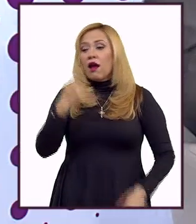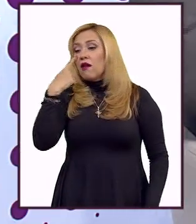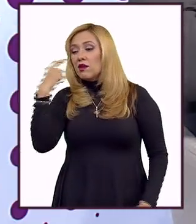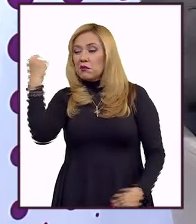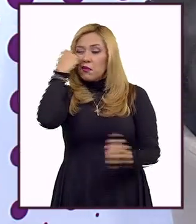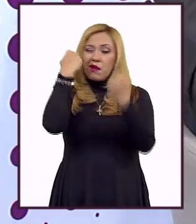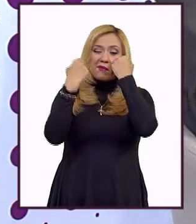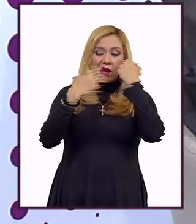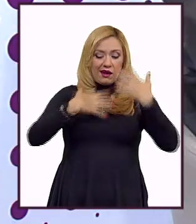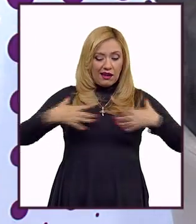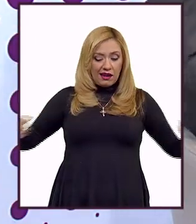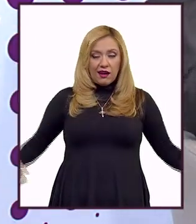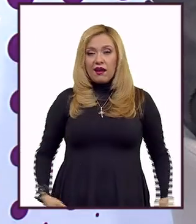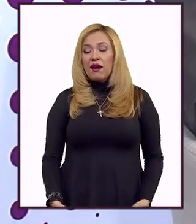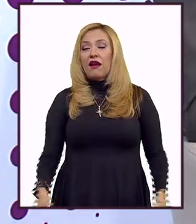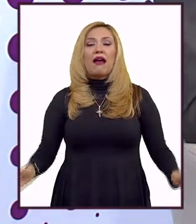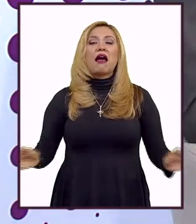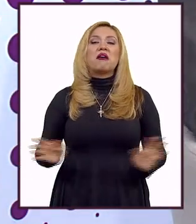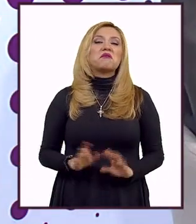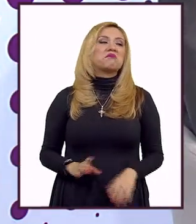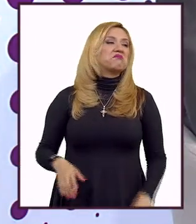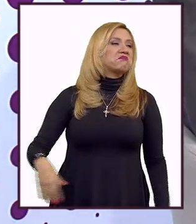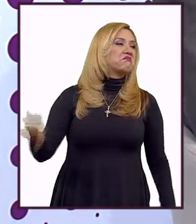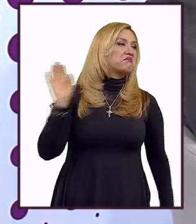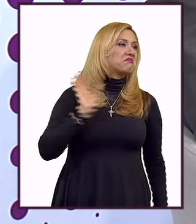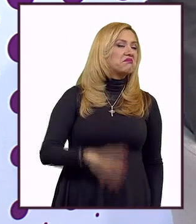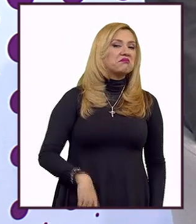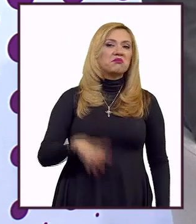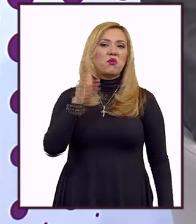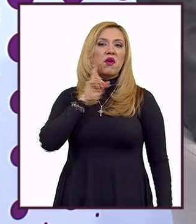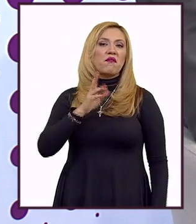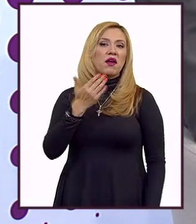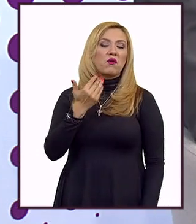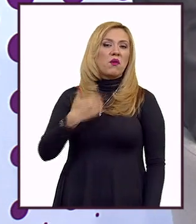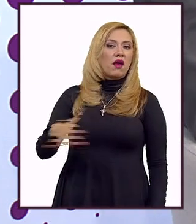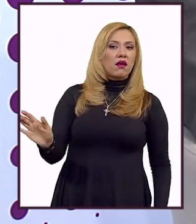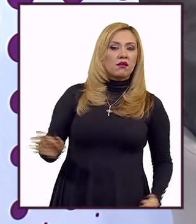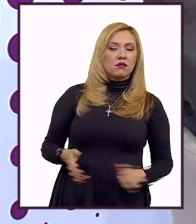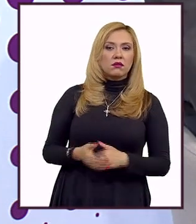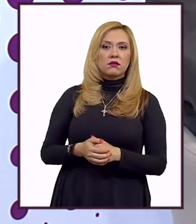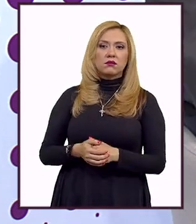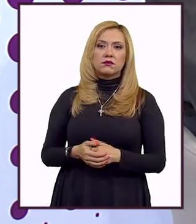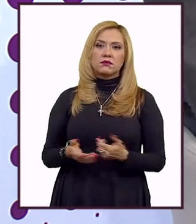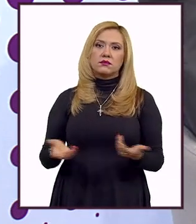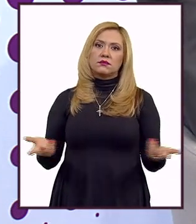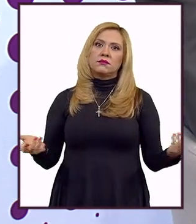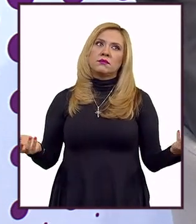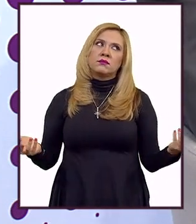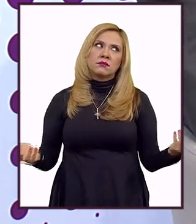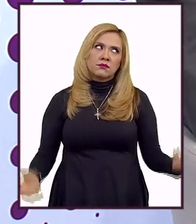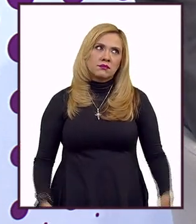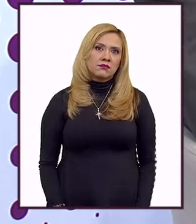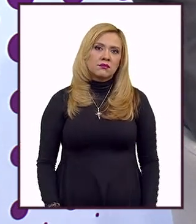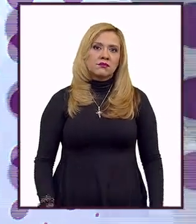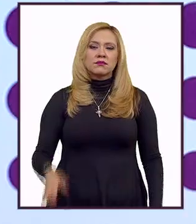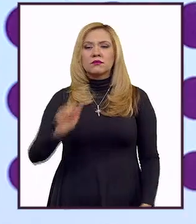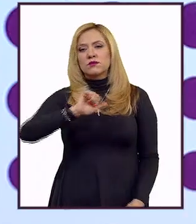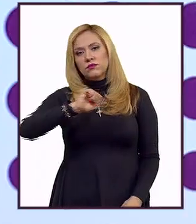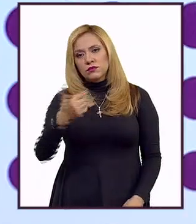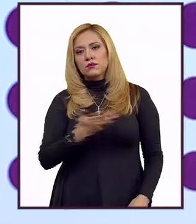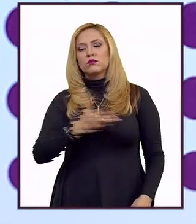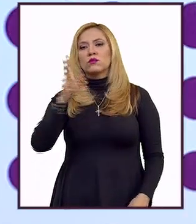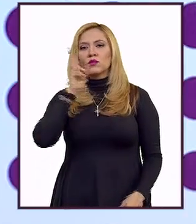rasgada, violada, etcétera, no va a haber forma de probar la tortura si no es mediante una prueba técnica científica que se denomina